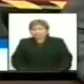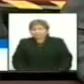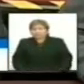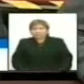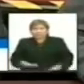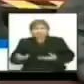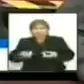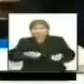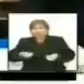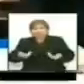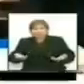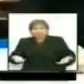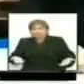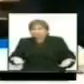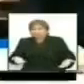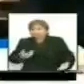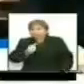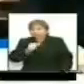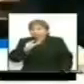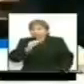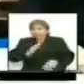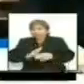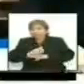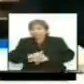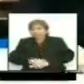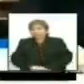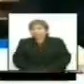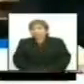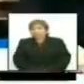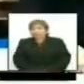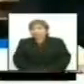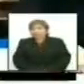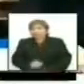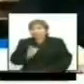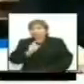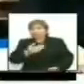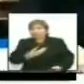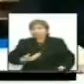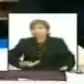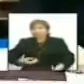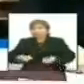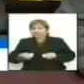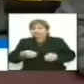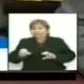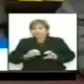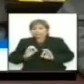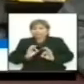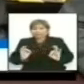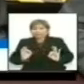no gobiernan. Señor del Solar, por su intermedio, señora presidenta, no gobiernan, no hacen